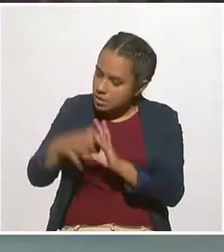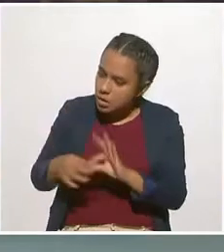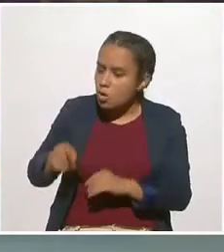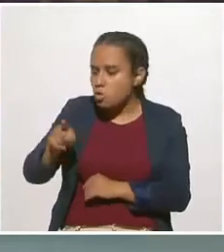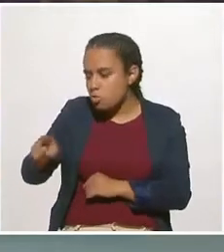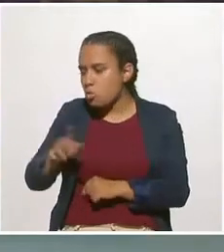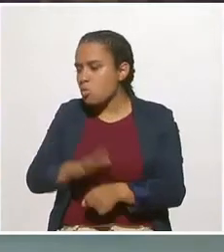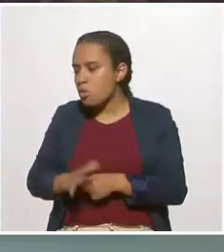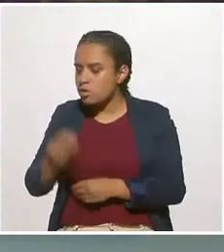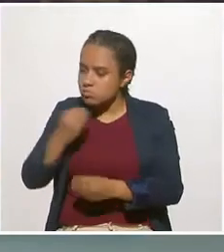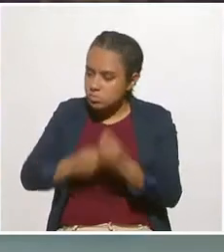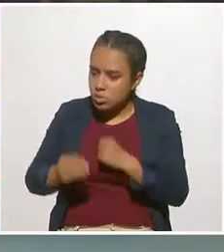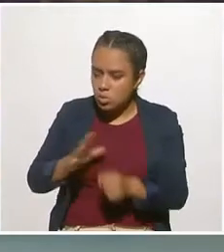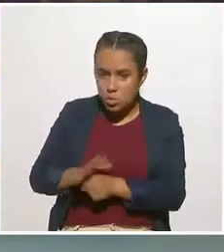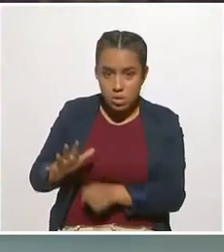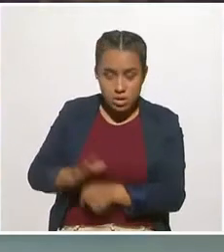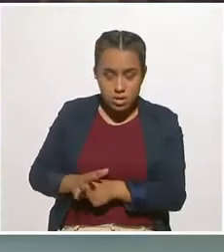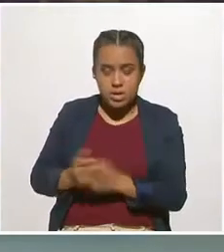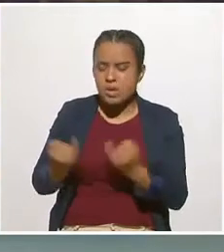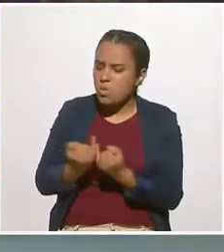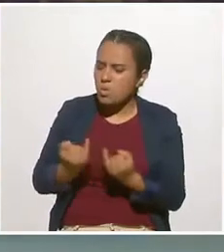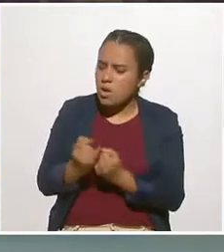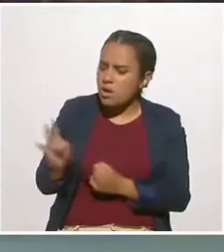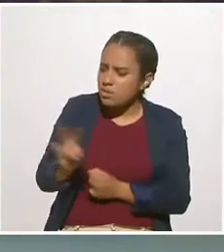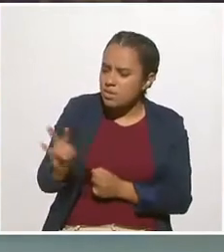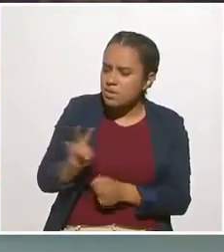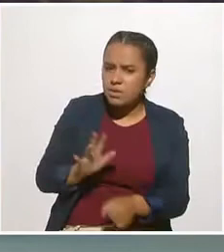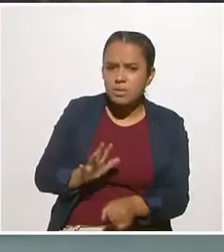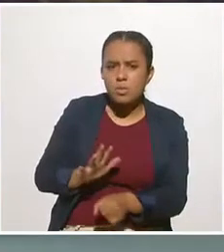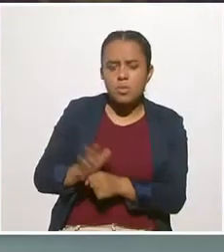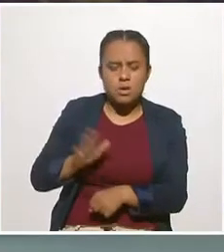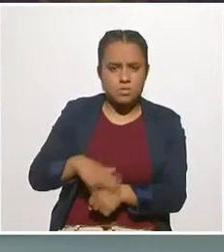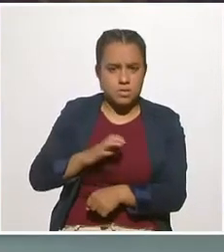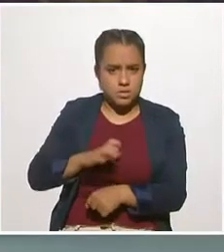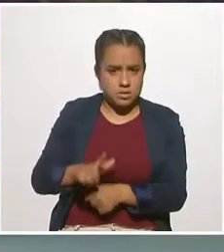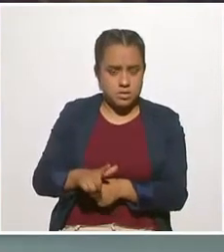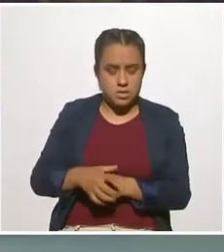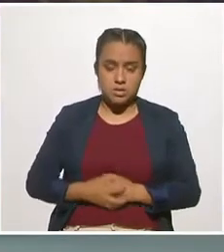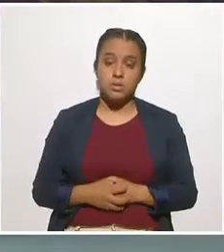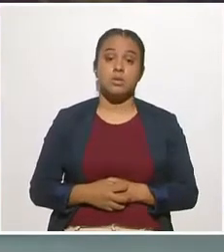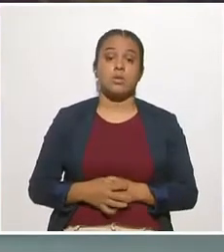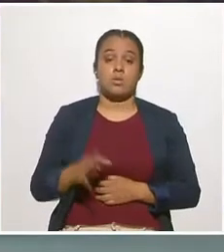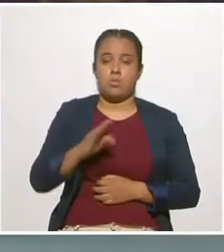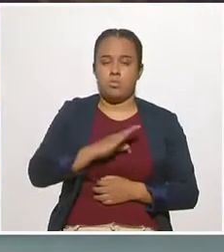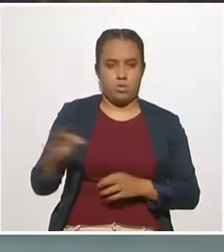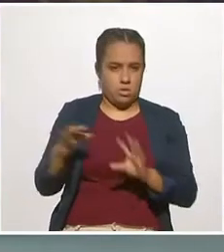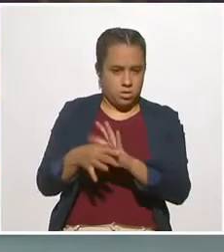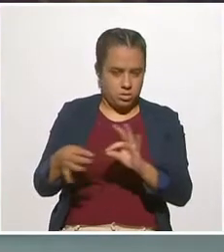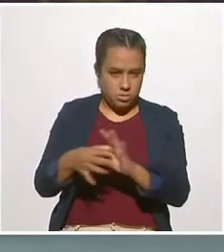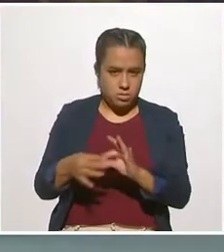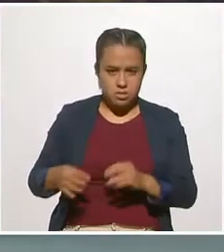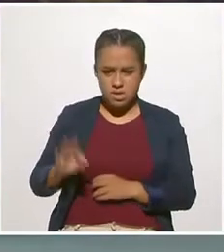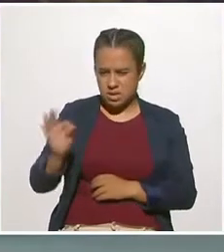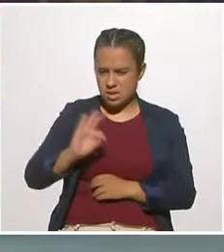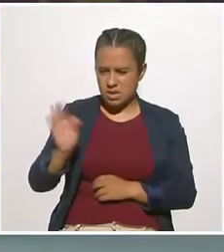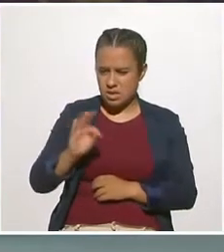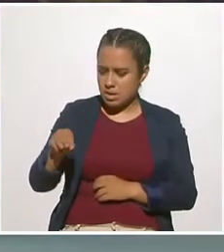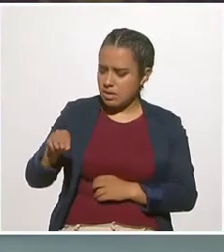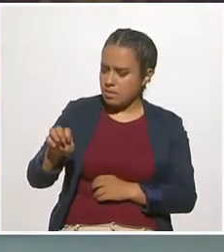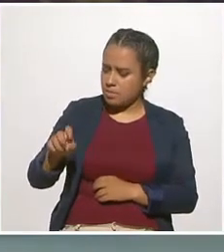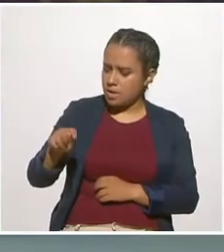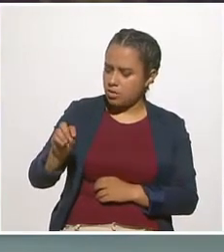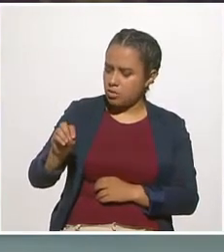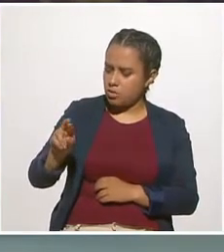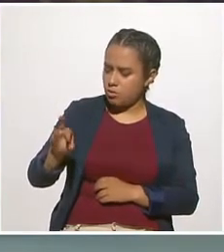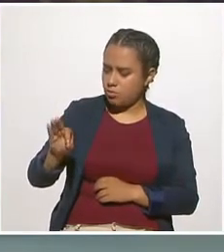los nutrimentos especiales. ¿Podrían decirme si tomar metformina es ser